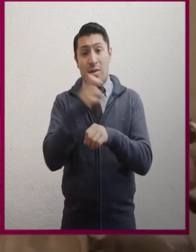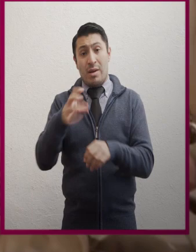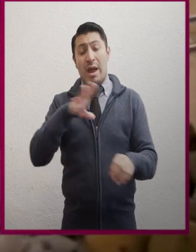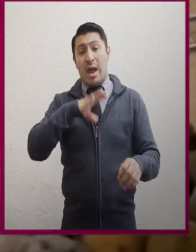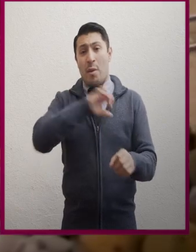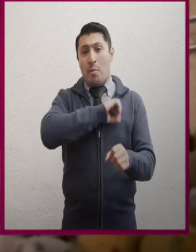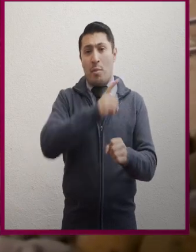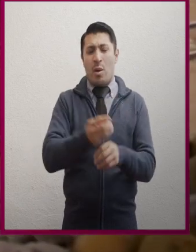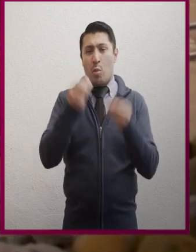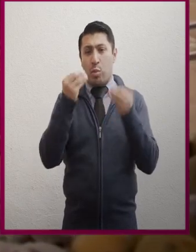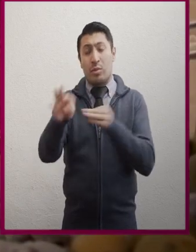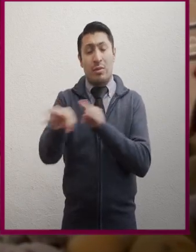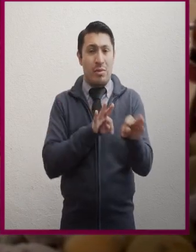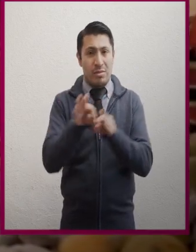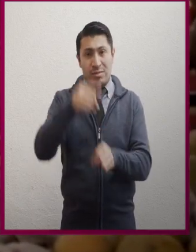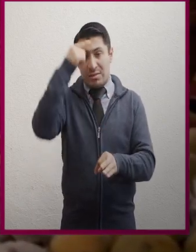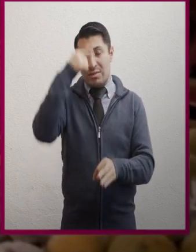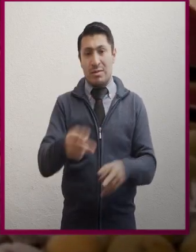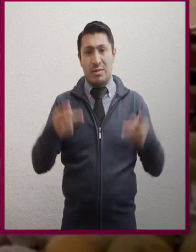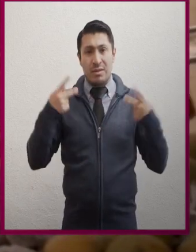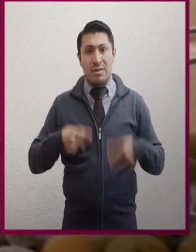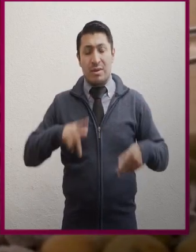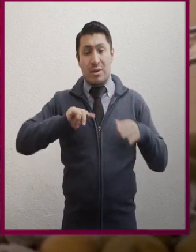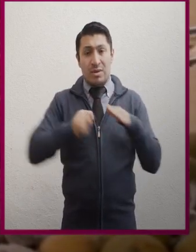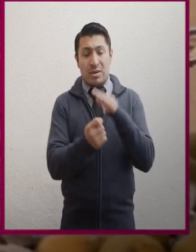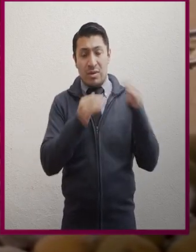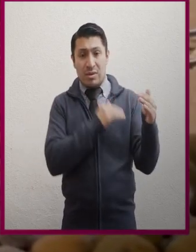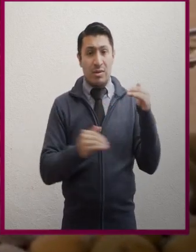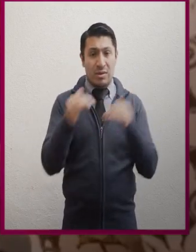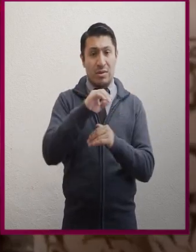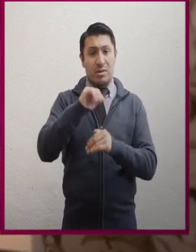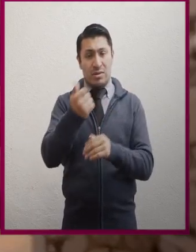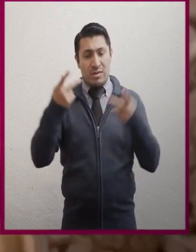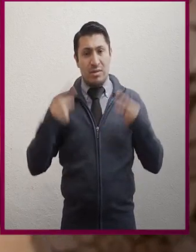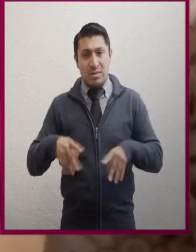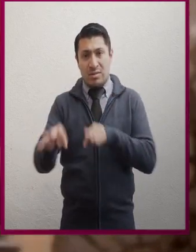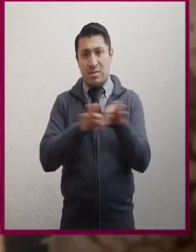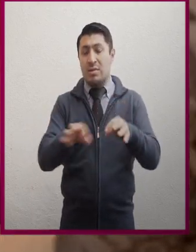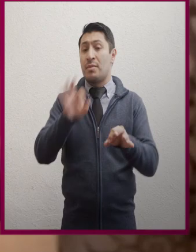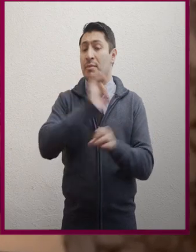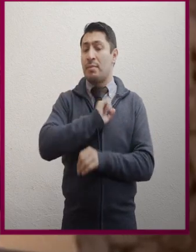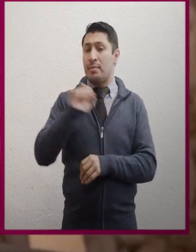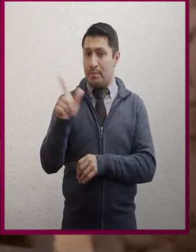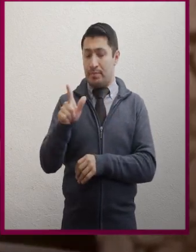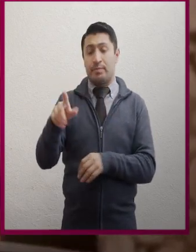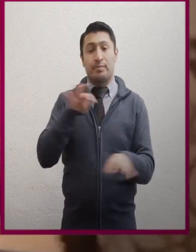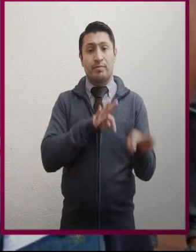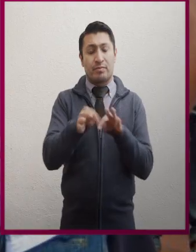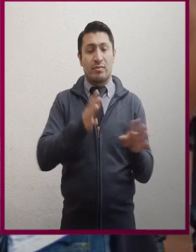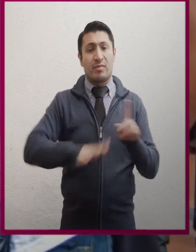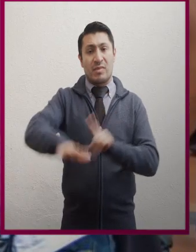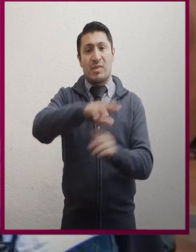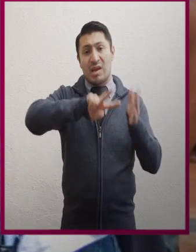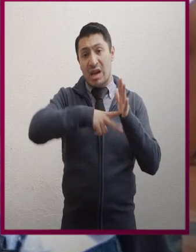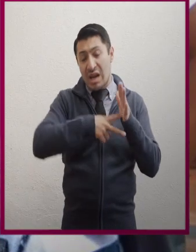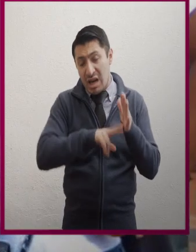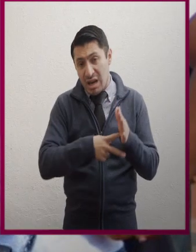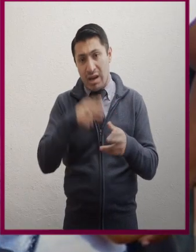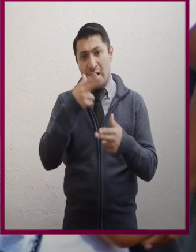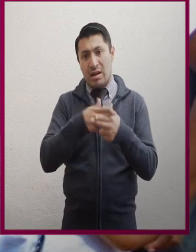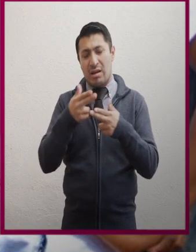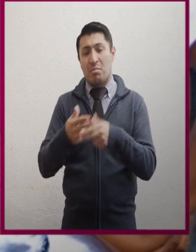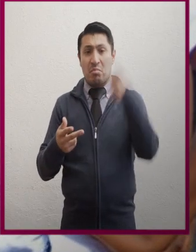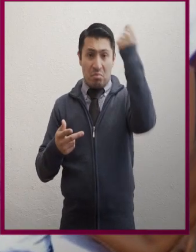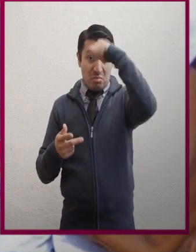Esto hace que surjan bastantes oportunidades laborales para técnicos superiores y otros trabajadores calificados en áreas que van desde